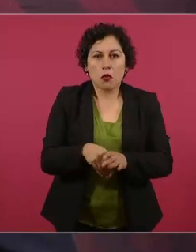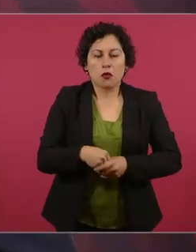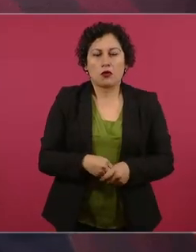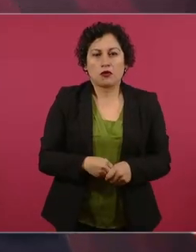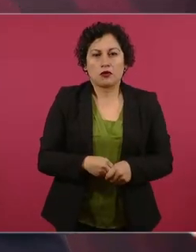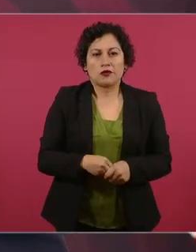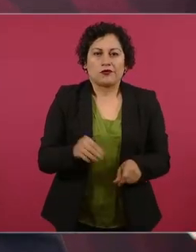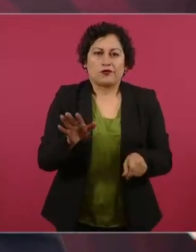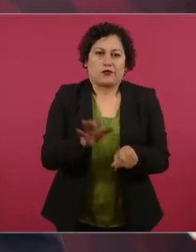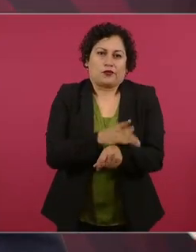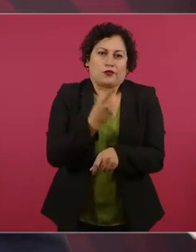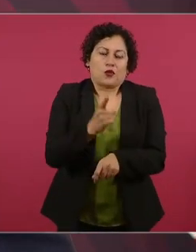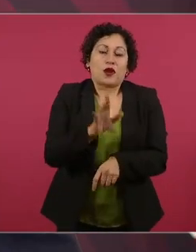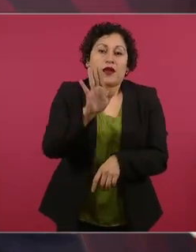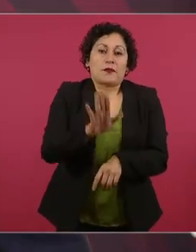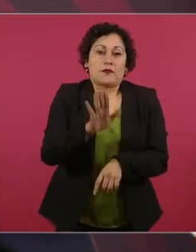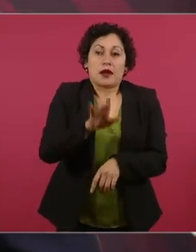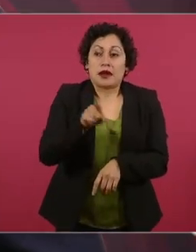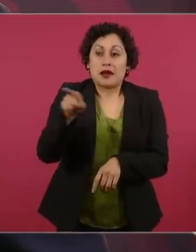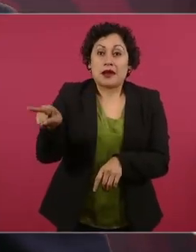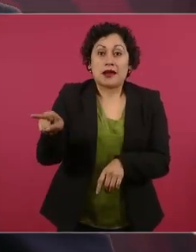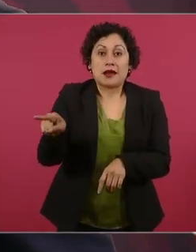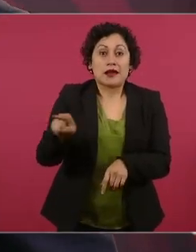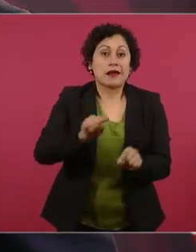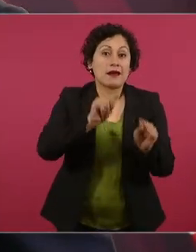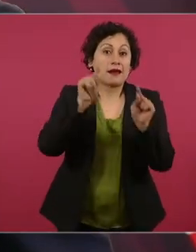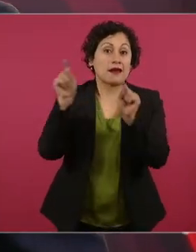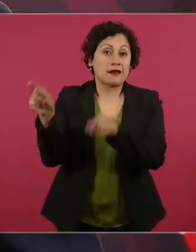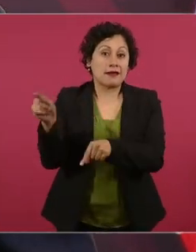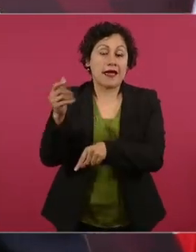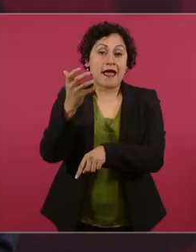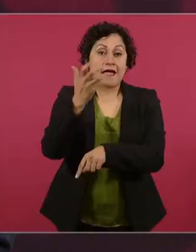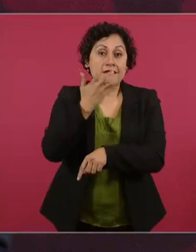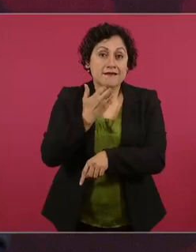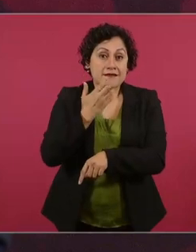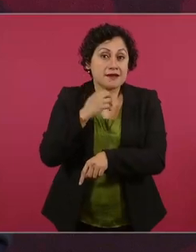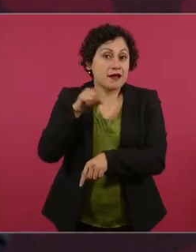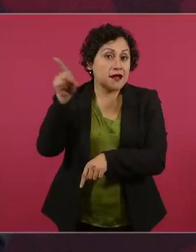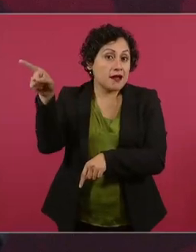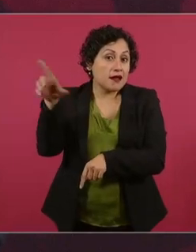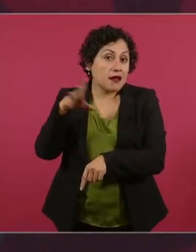estaba, parece, en Israel y lo trajeron.